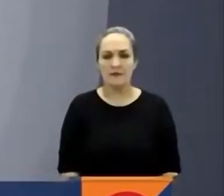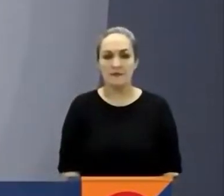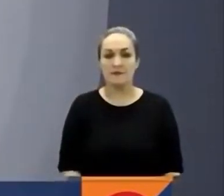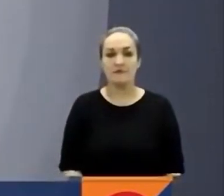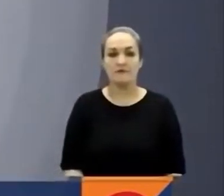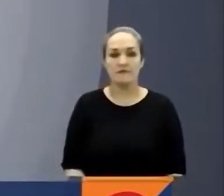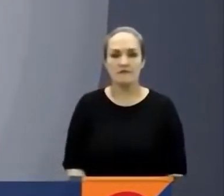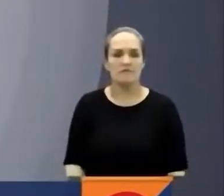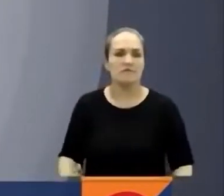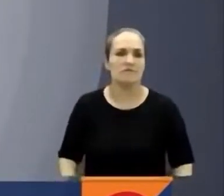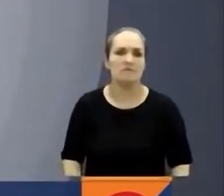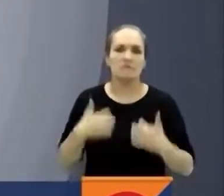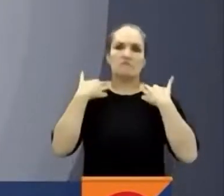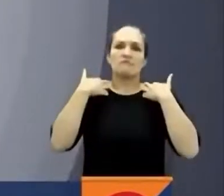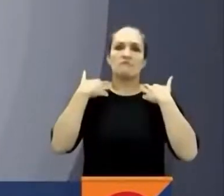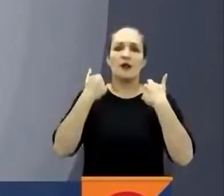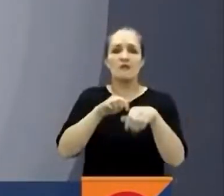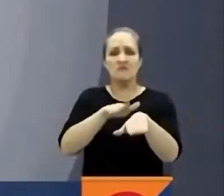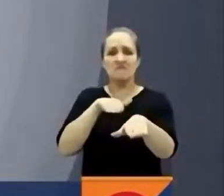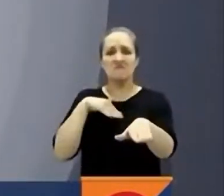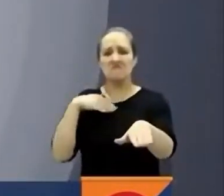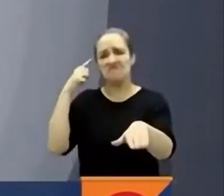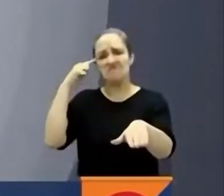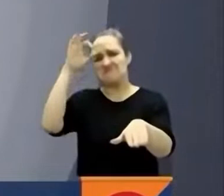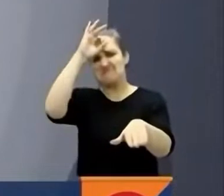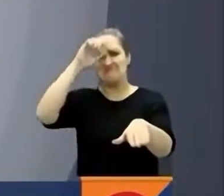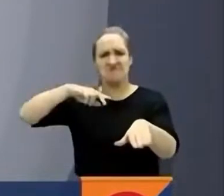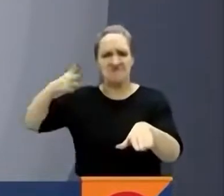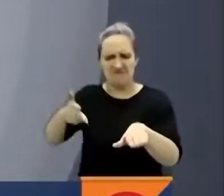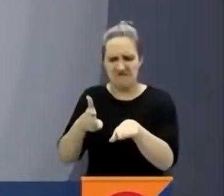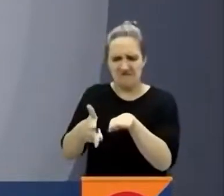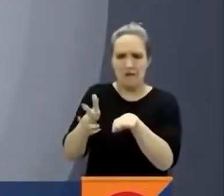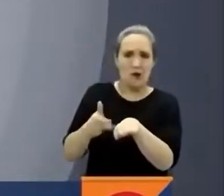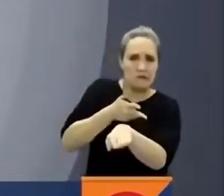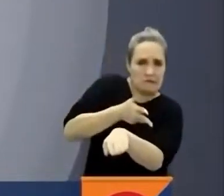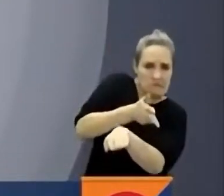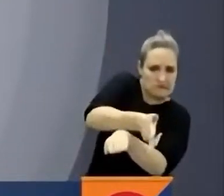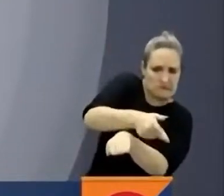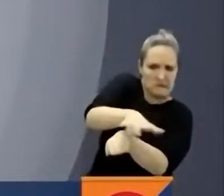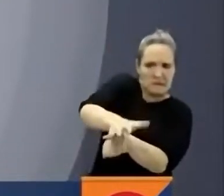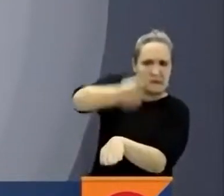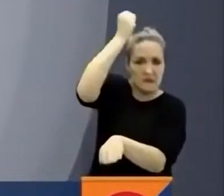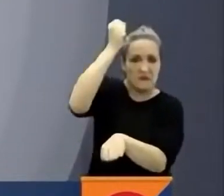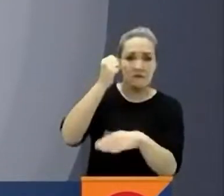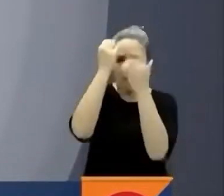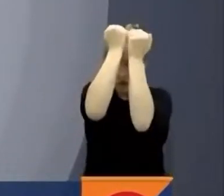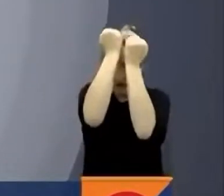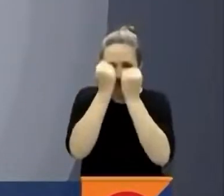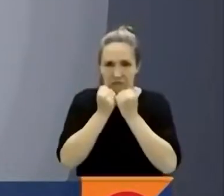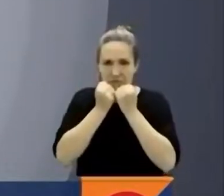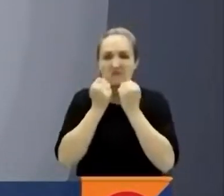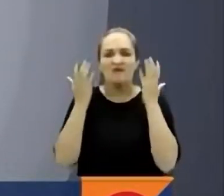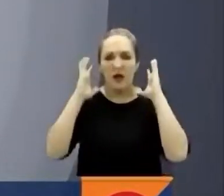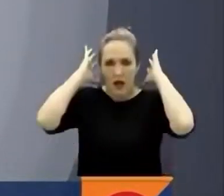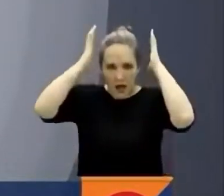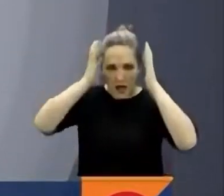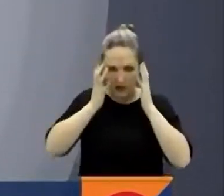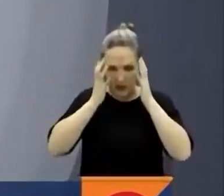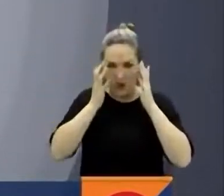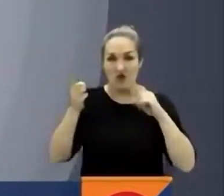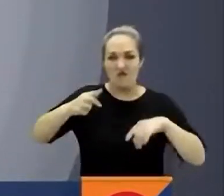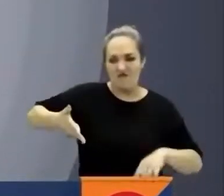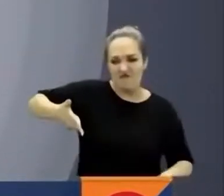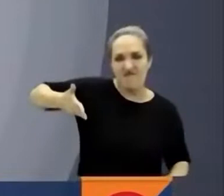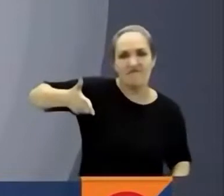Azotados, así están los conductores por cuenta de los denominados motoladrones. Estos delincuentes que ocultan sus rostros con cascos y utilizan armas de fuego para intimidar